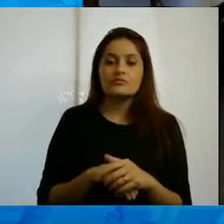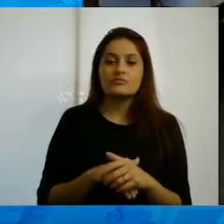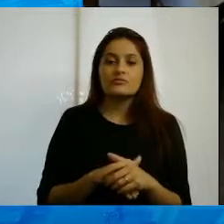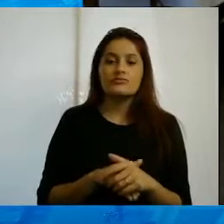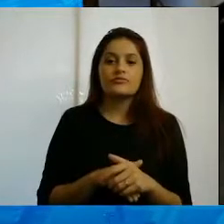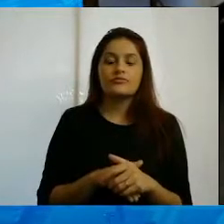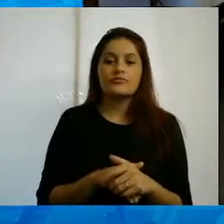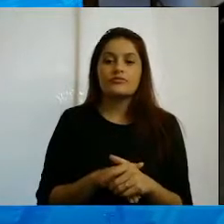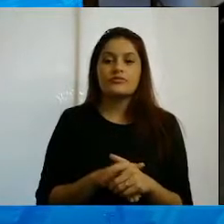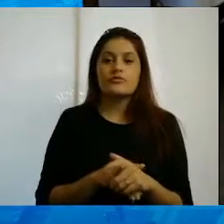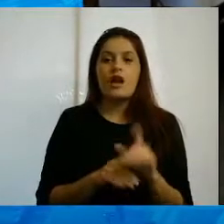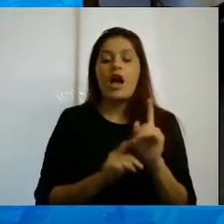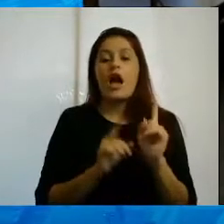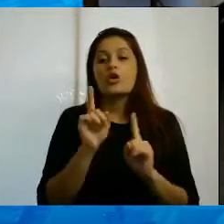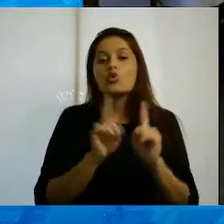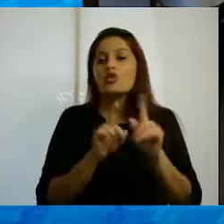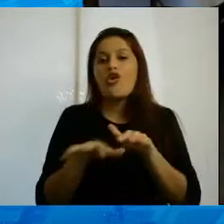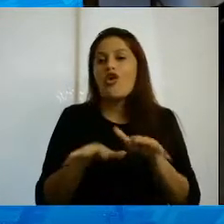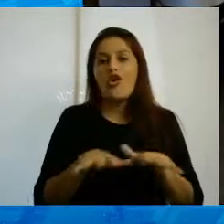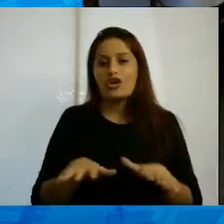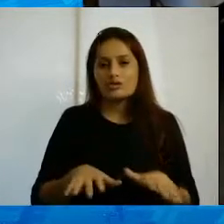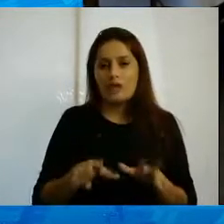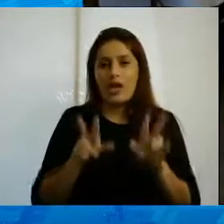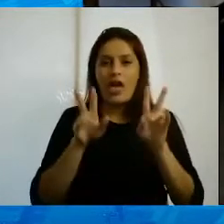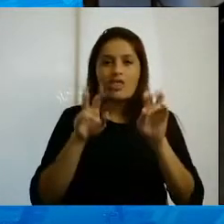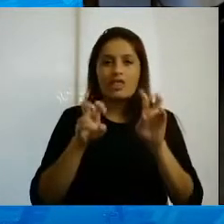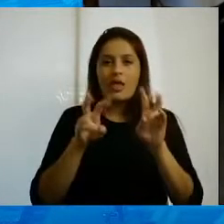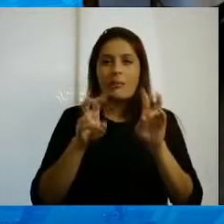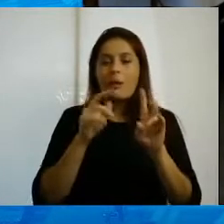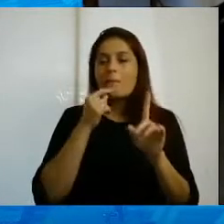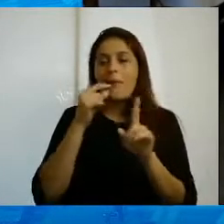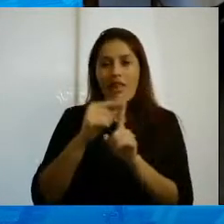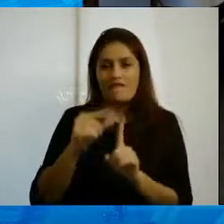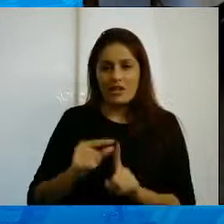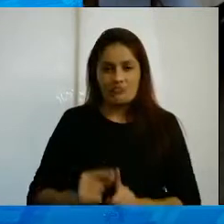algunas cosas de orden gramatical.